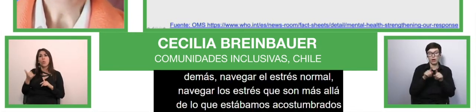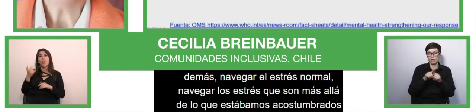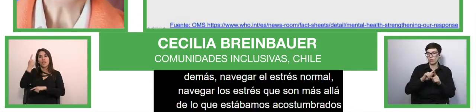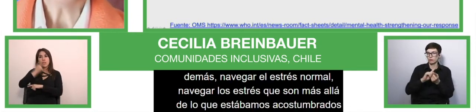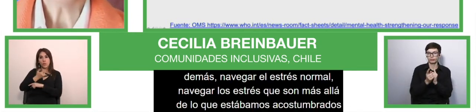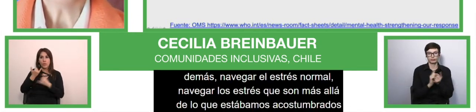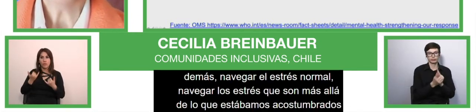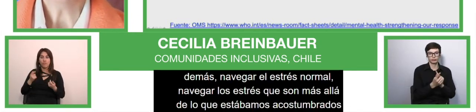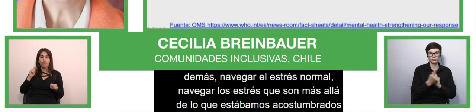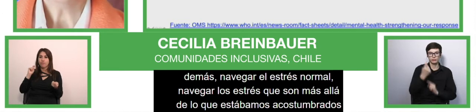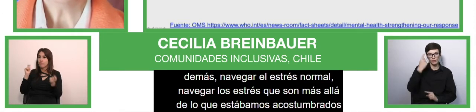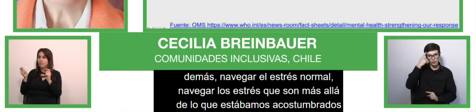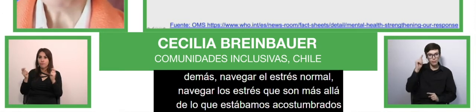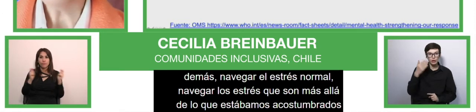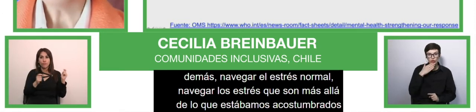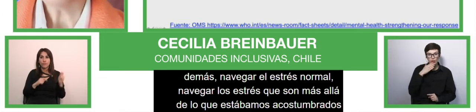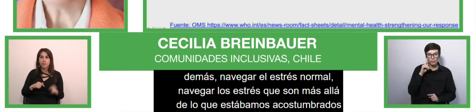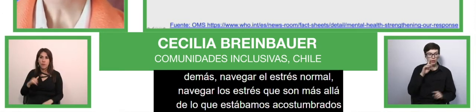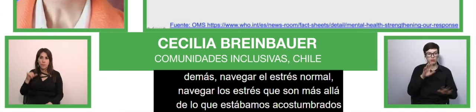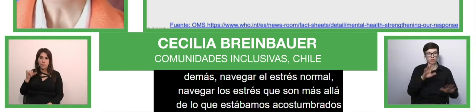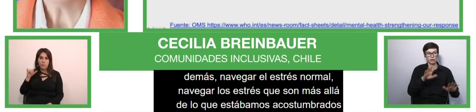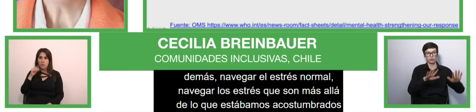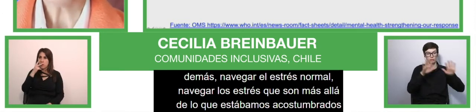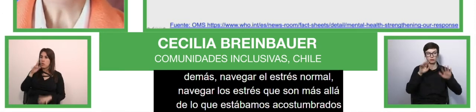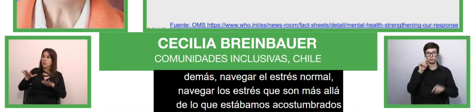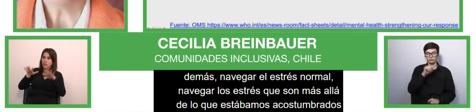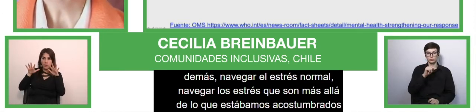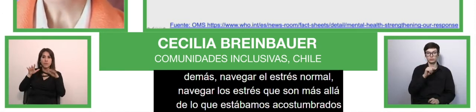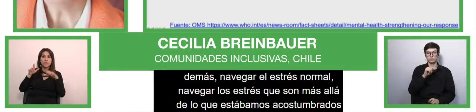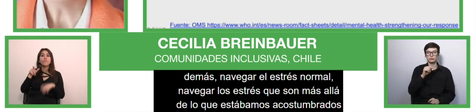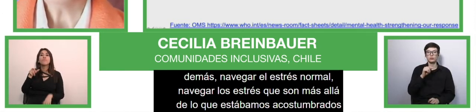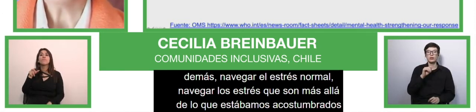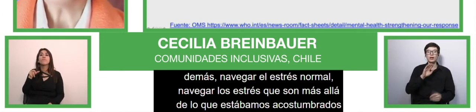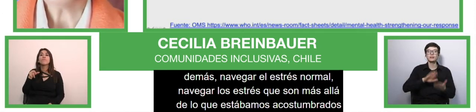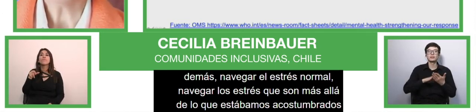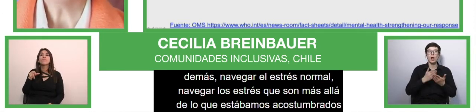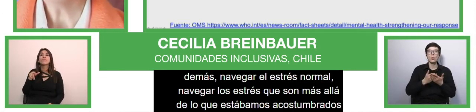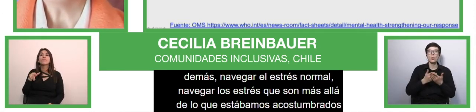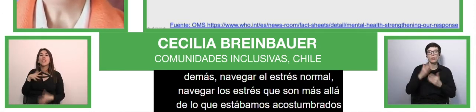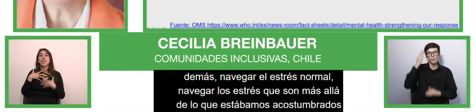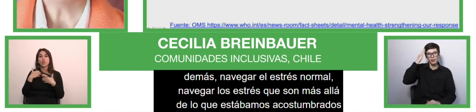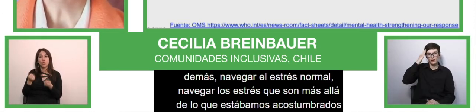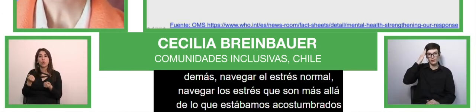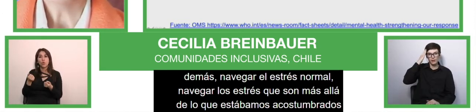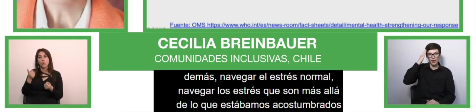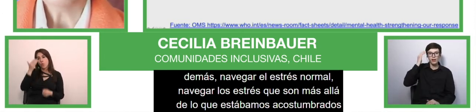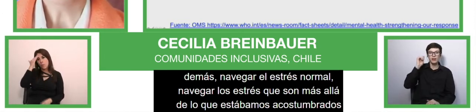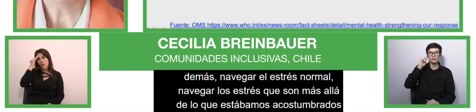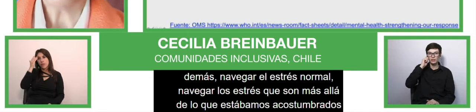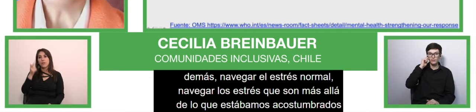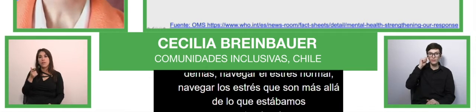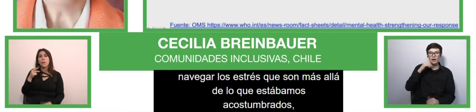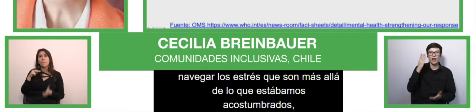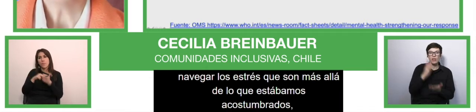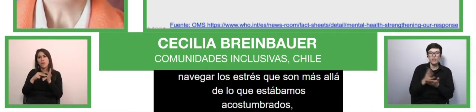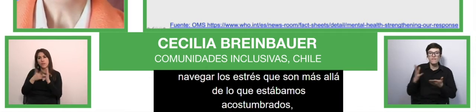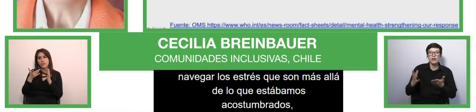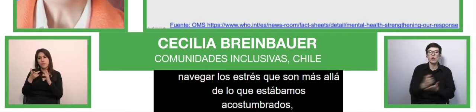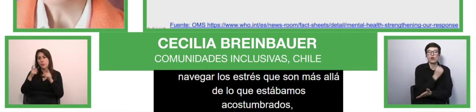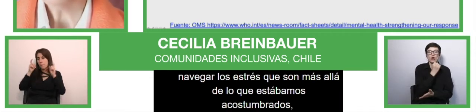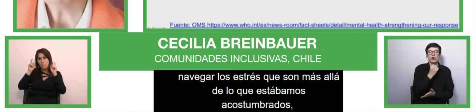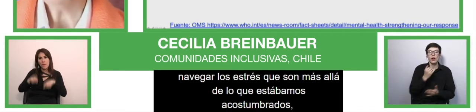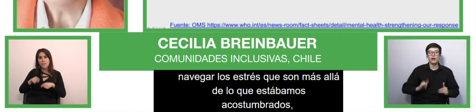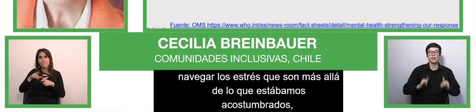también pone el énfasis en que parte de la definición de salud mental es poder llegar a ganarse a sus textos y disfrutar la vida